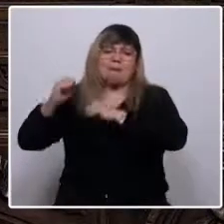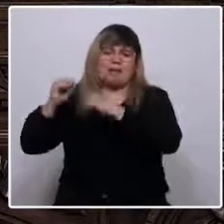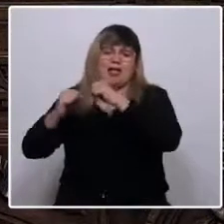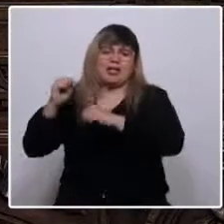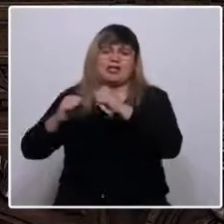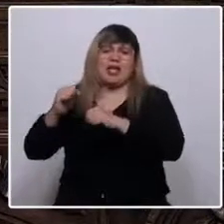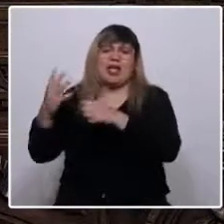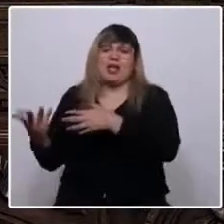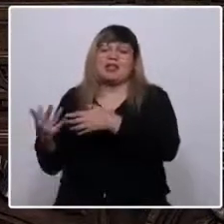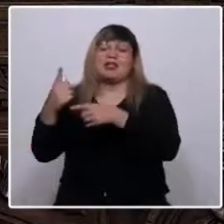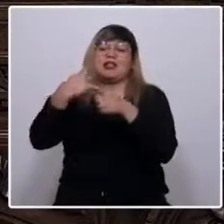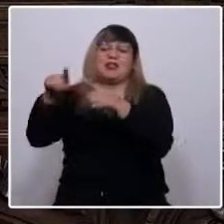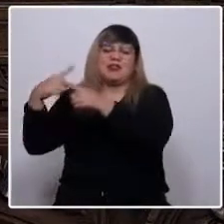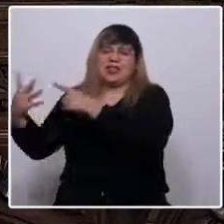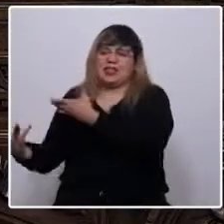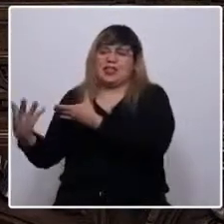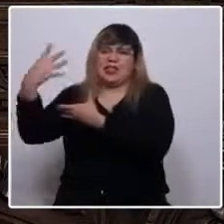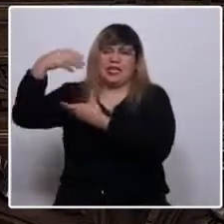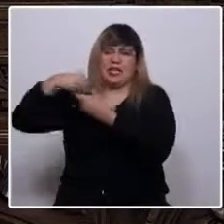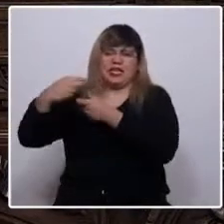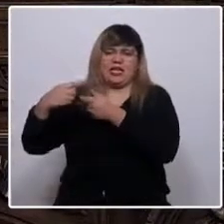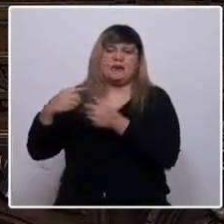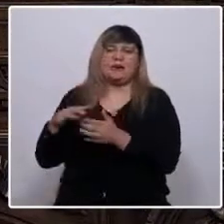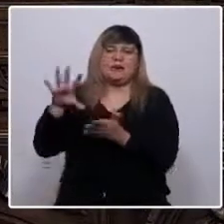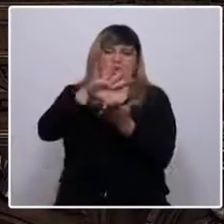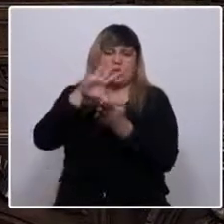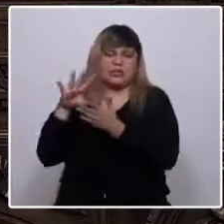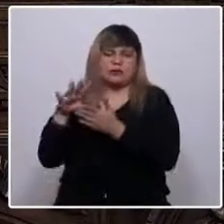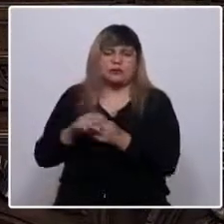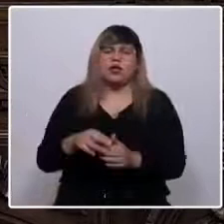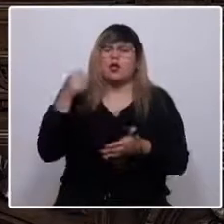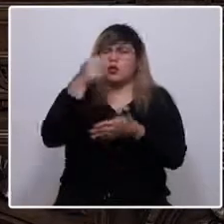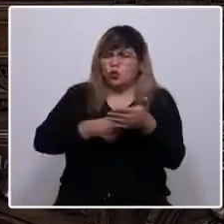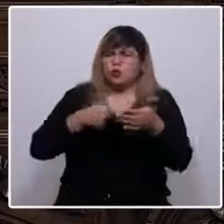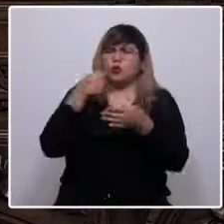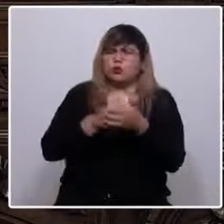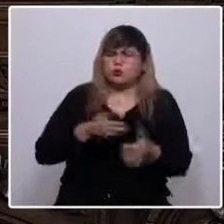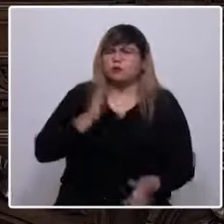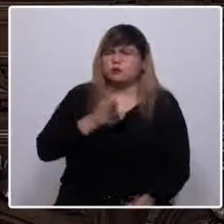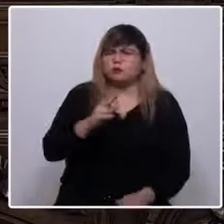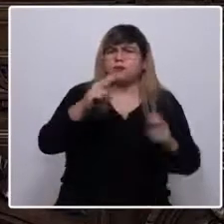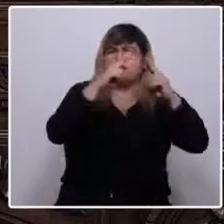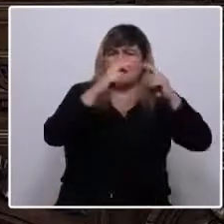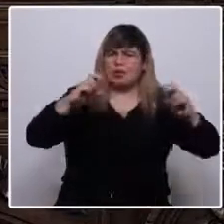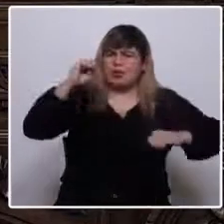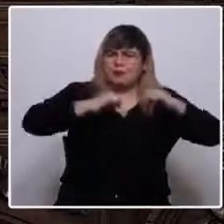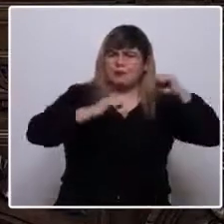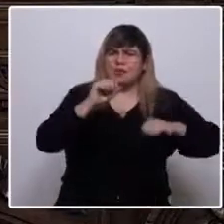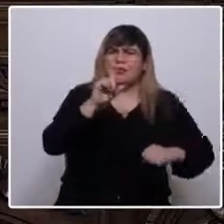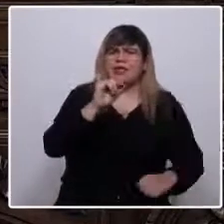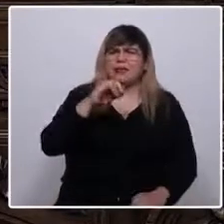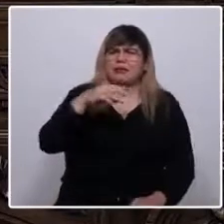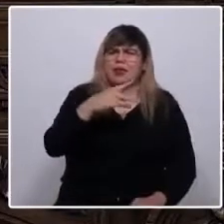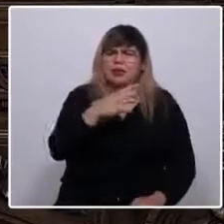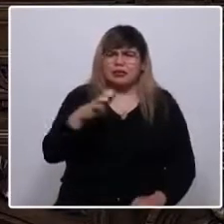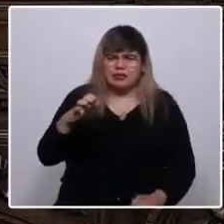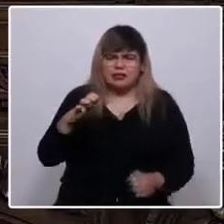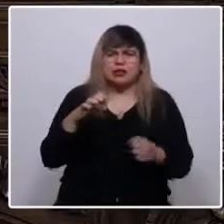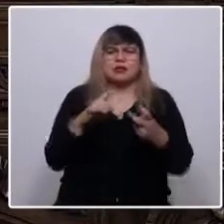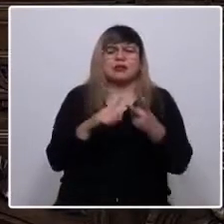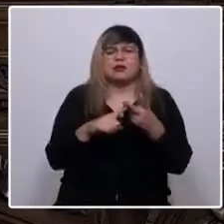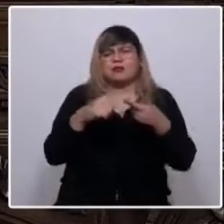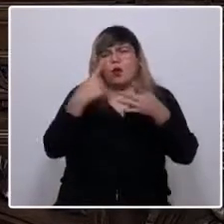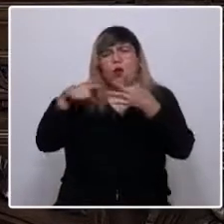hay muchos ejemplos que podemos dar lucha constante contra termoeléctricas en villa alemana limache contra la termoeléctrica en los rulos